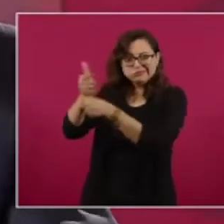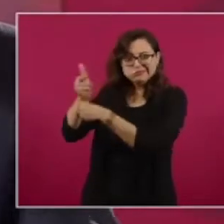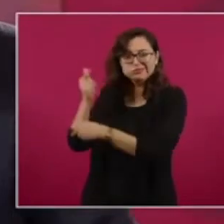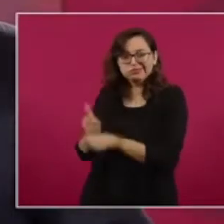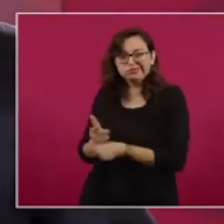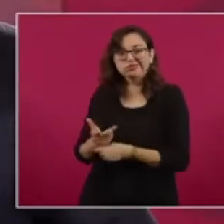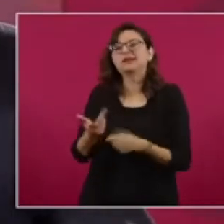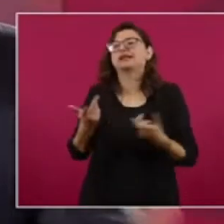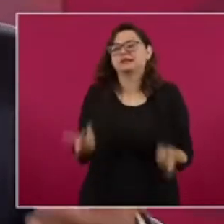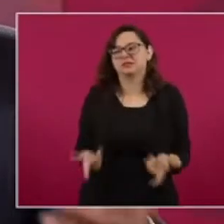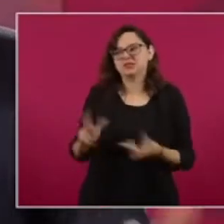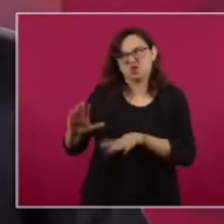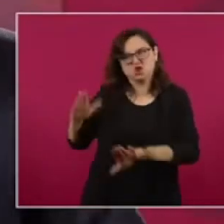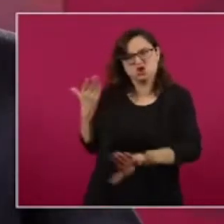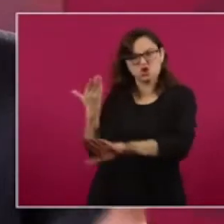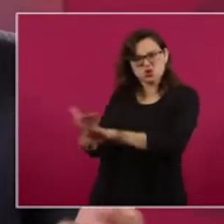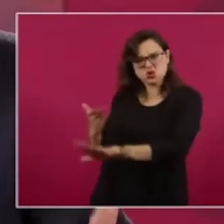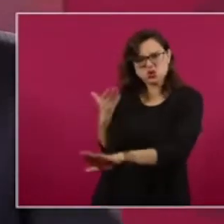Entonces,